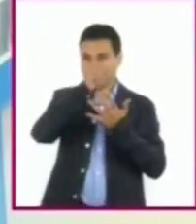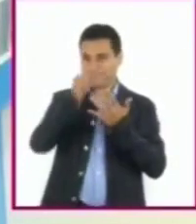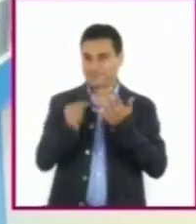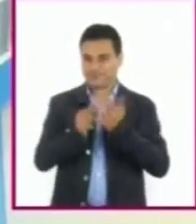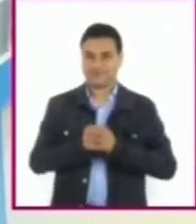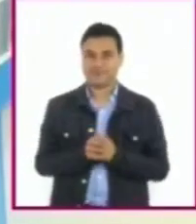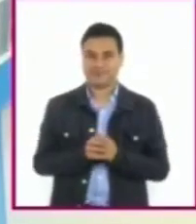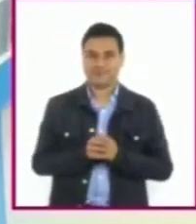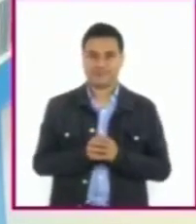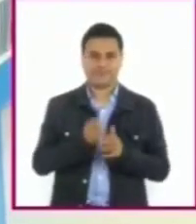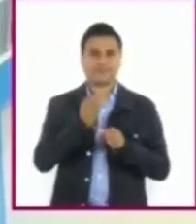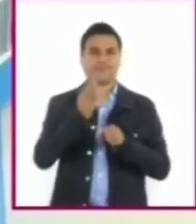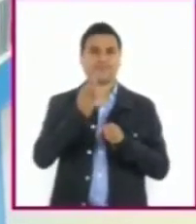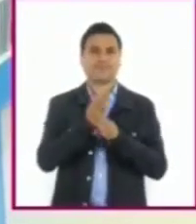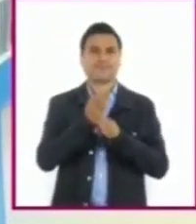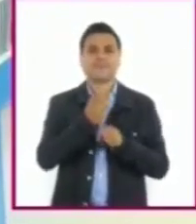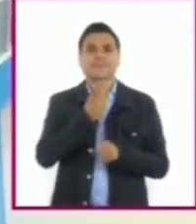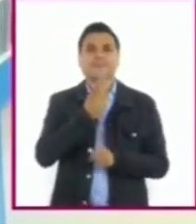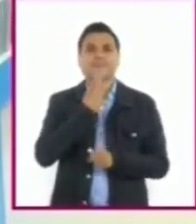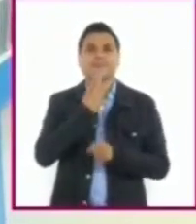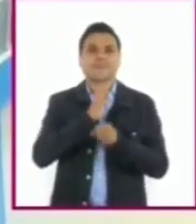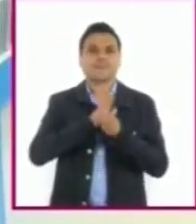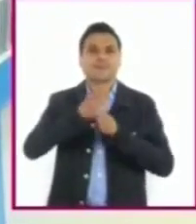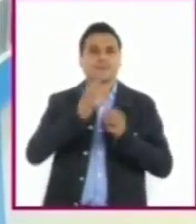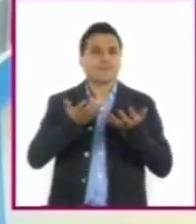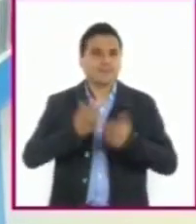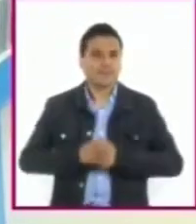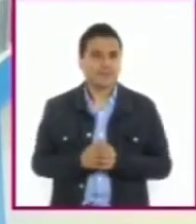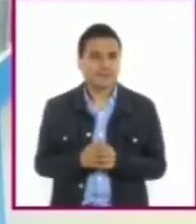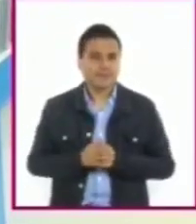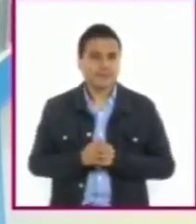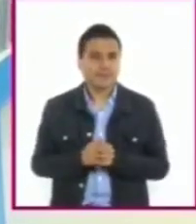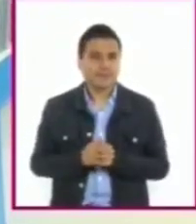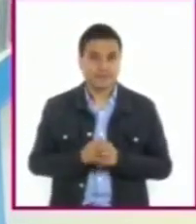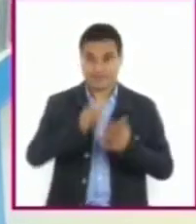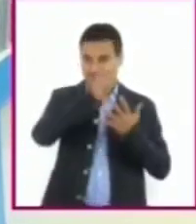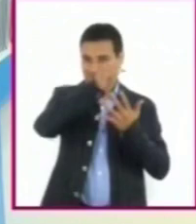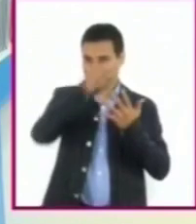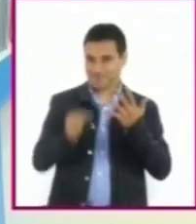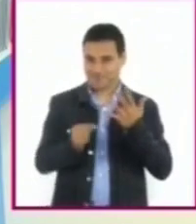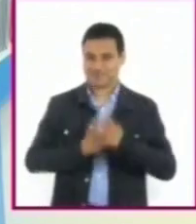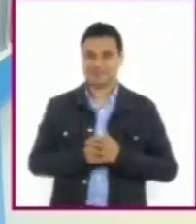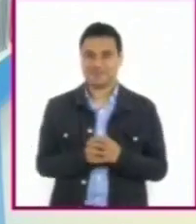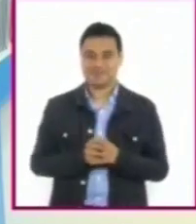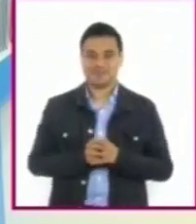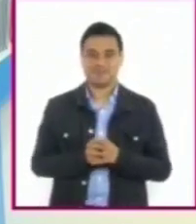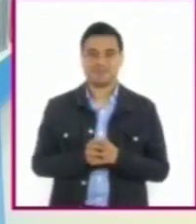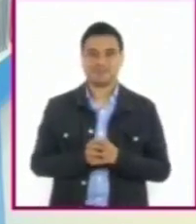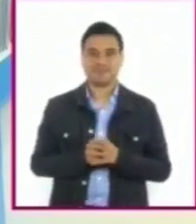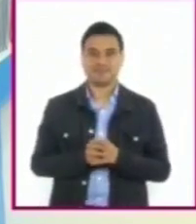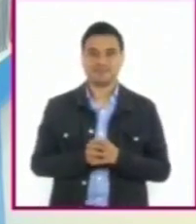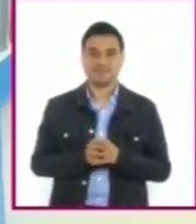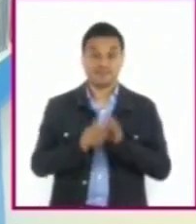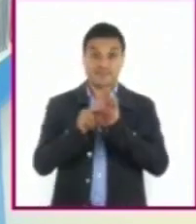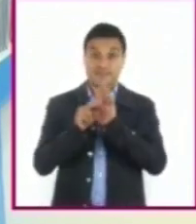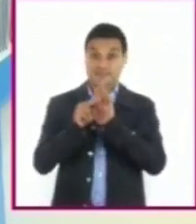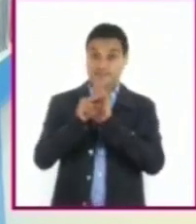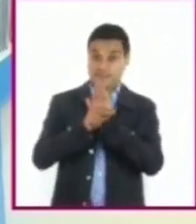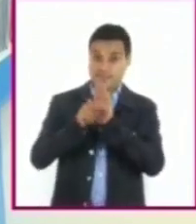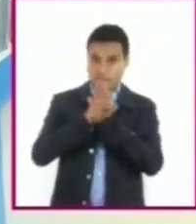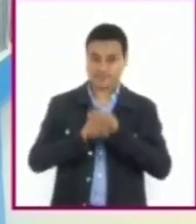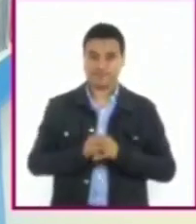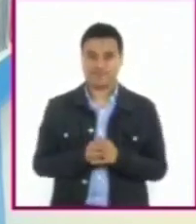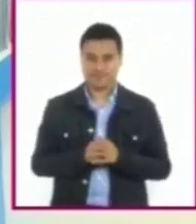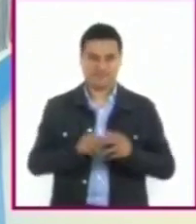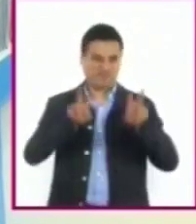Los materiales que vamos a utilizar en esta sesión de El espacio geográfico son los siguientes: video, componentes del